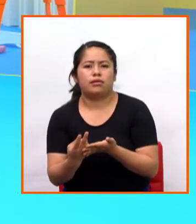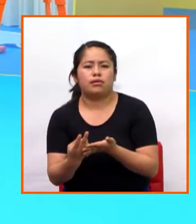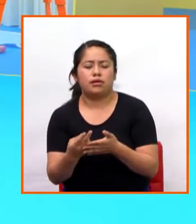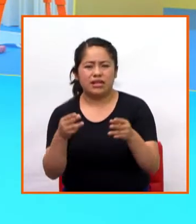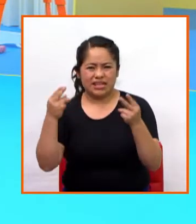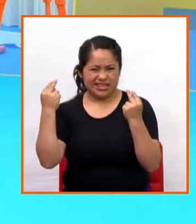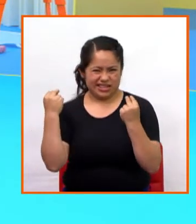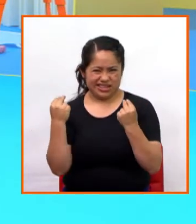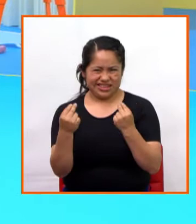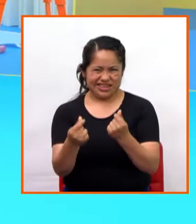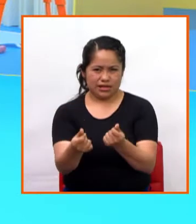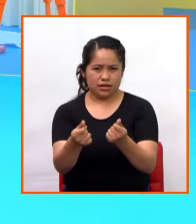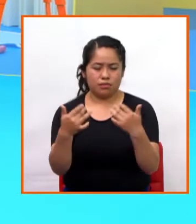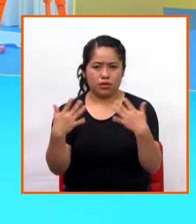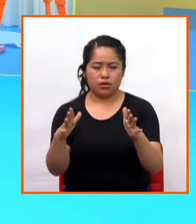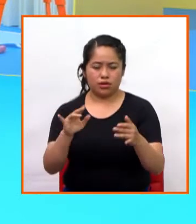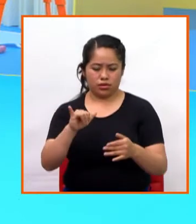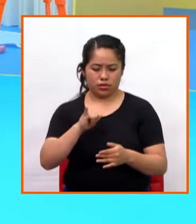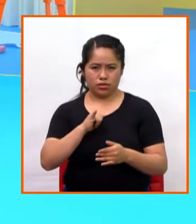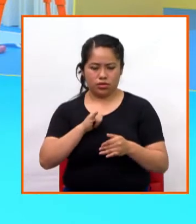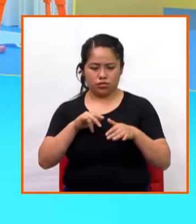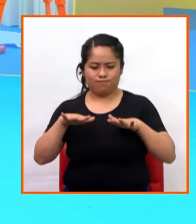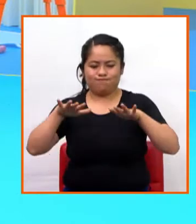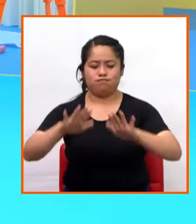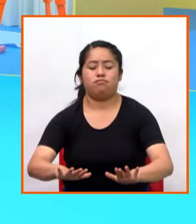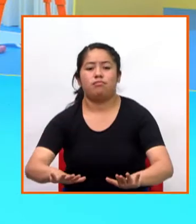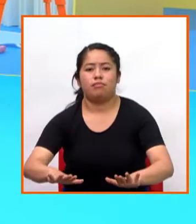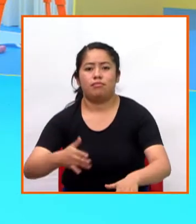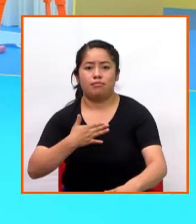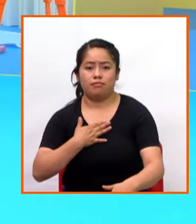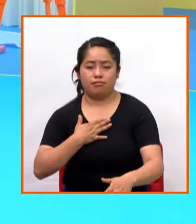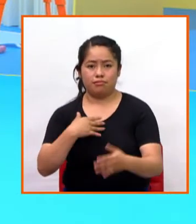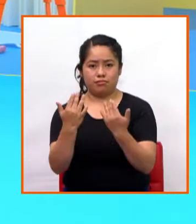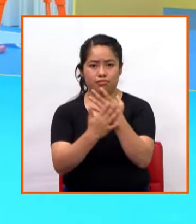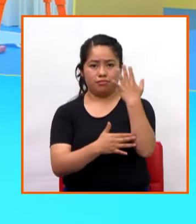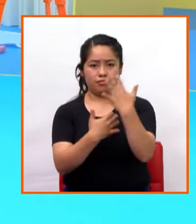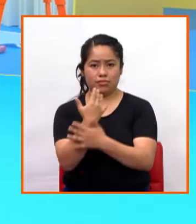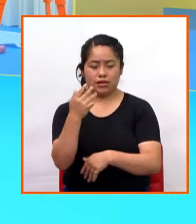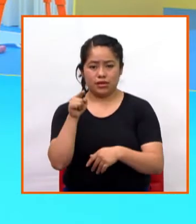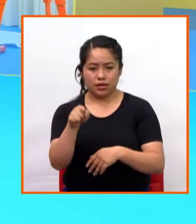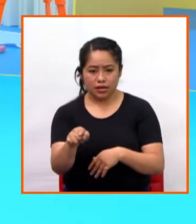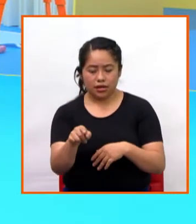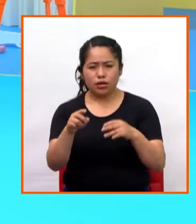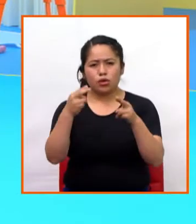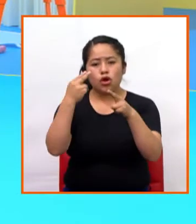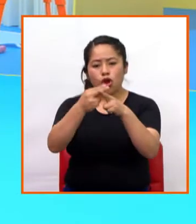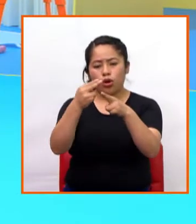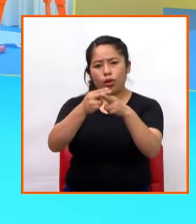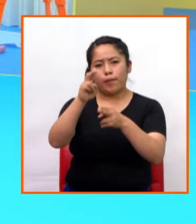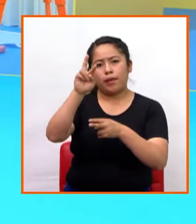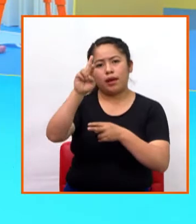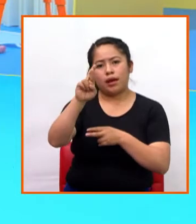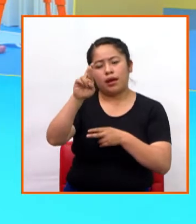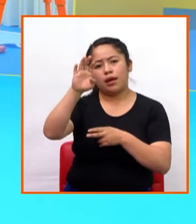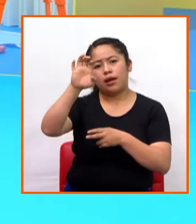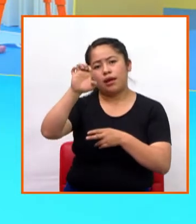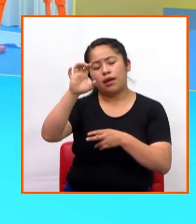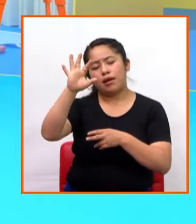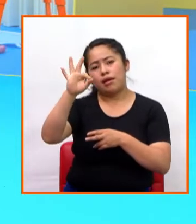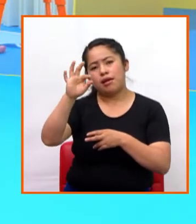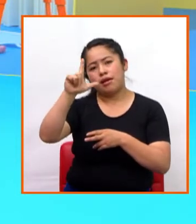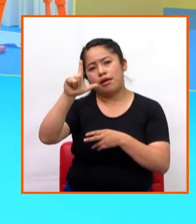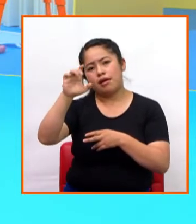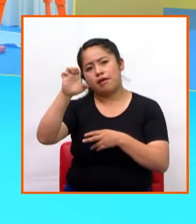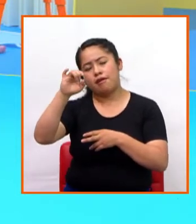Automáticamente voy a extender mis brazos. Y esto esto también se llama reflejo y es una respuesta instantánea. Y eso